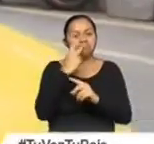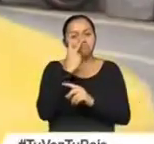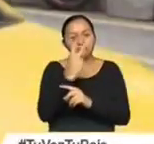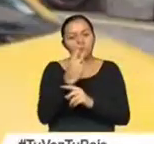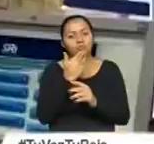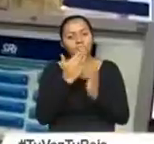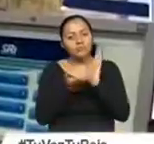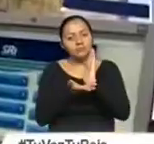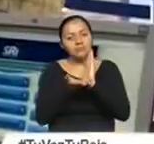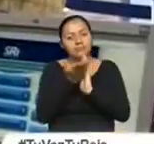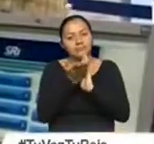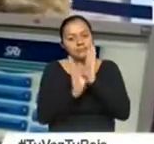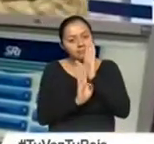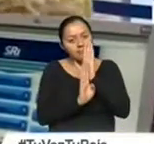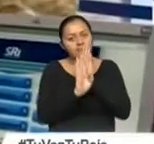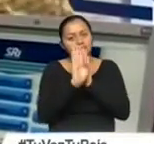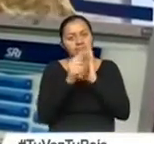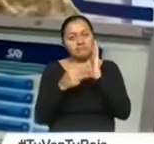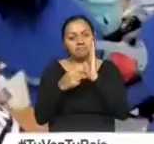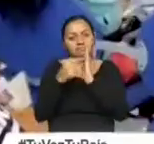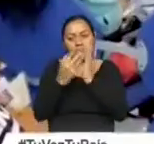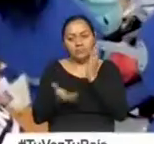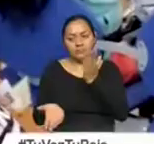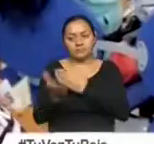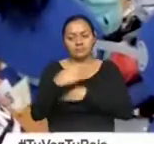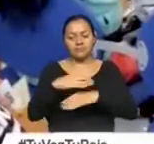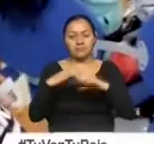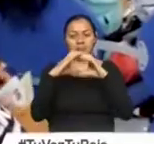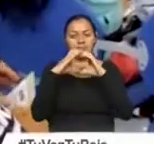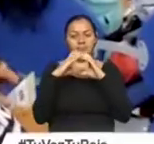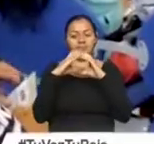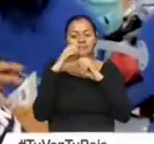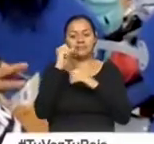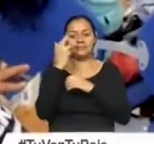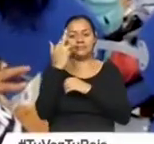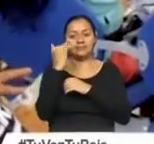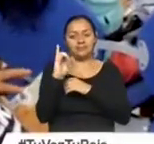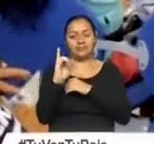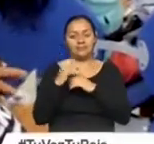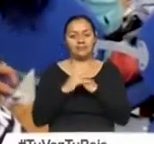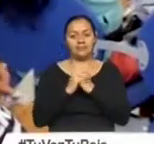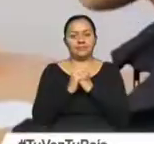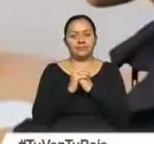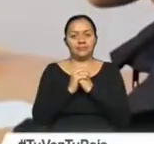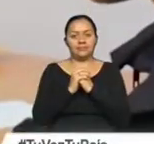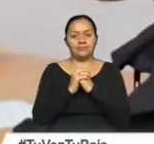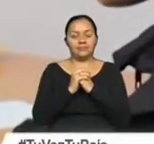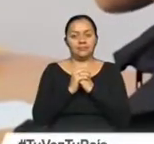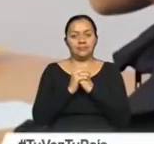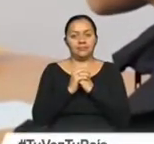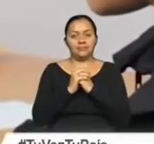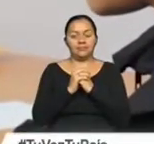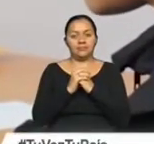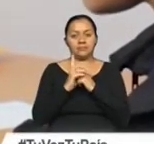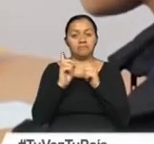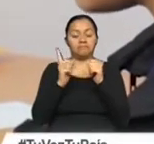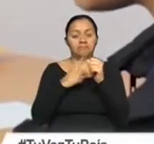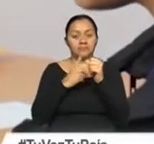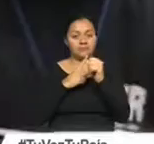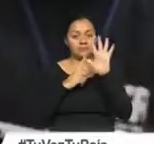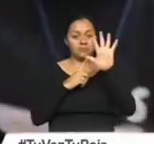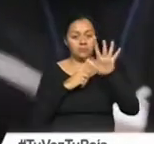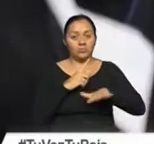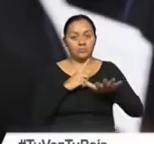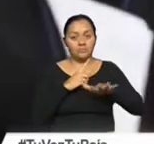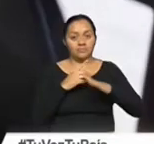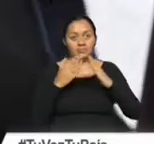en el crecimiento que han tenido los impuestos que administra el Servicio de Rentas Internas, SRI, en los primeros 5 meses de este